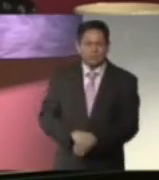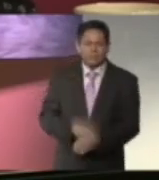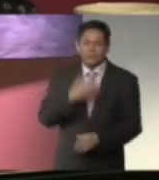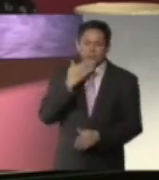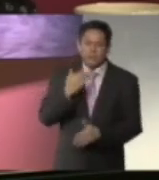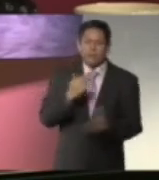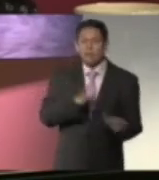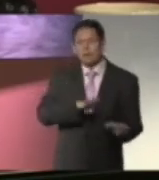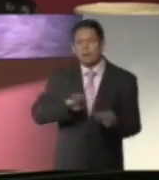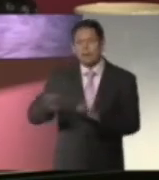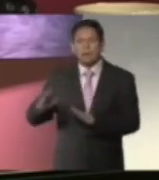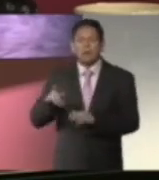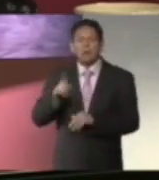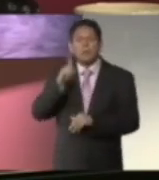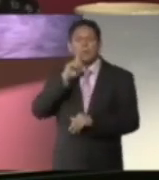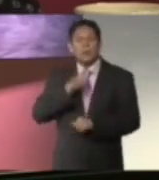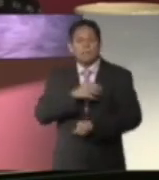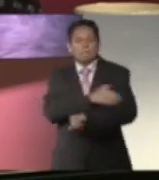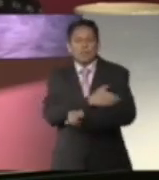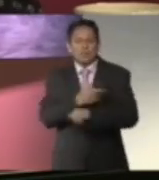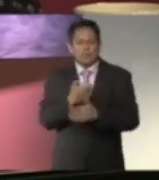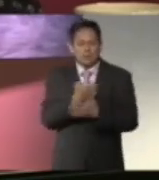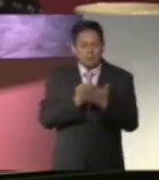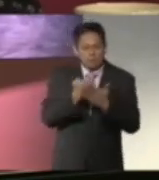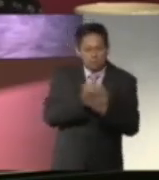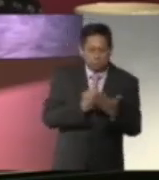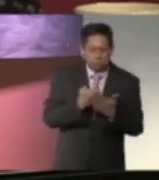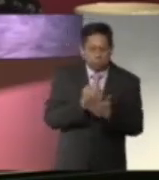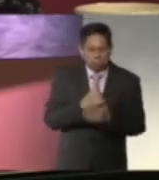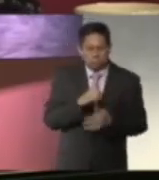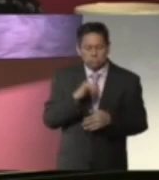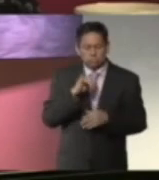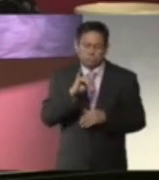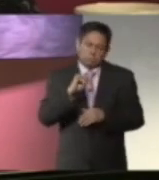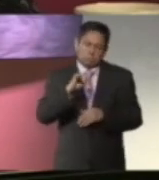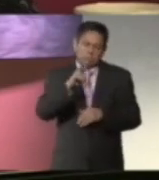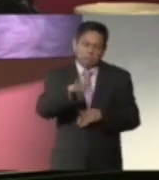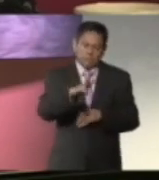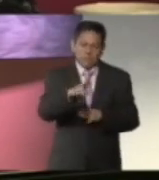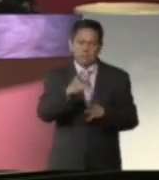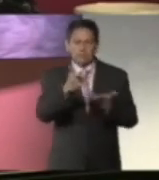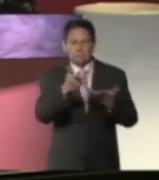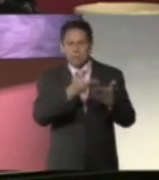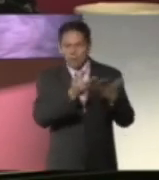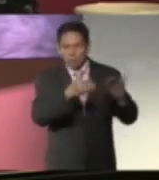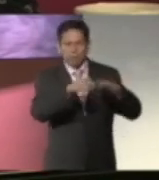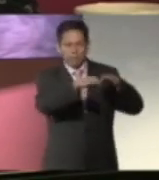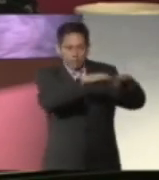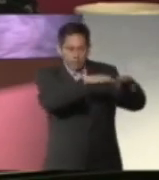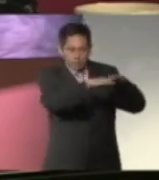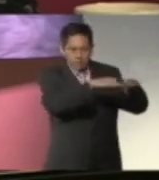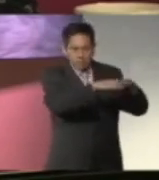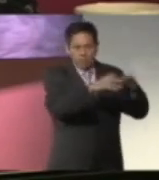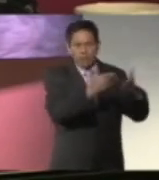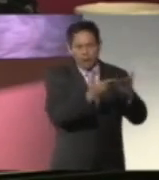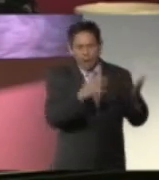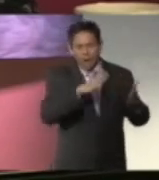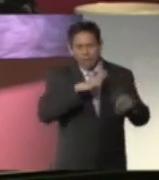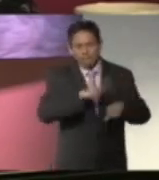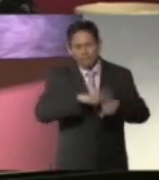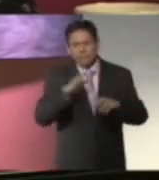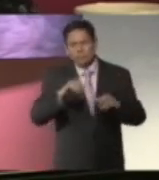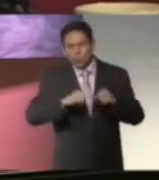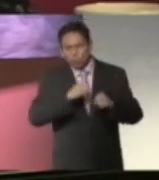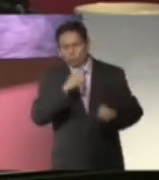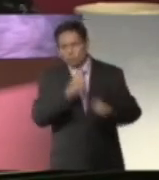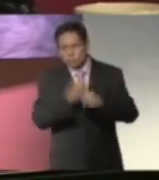empoderamiento económico, creo que si bien el mercado de trabajo facilita, la participación en el mercado de trabajo facilita